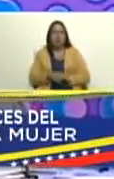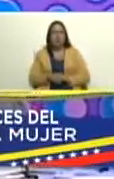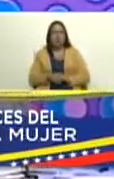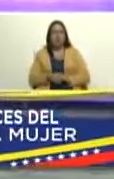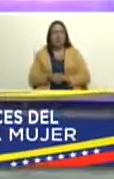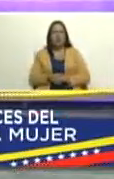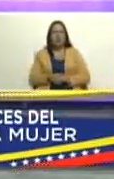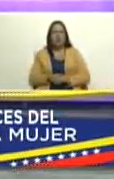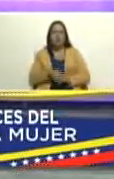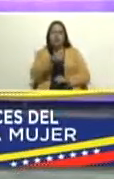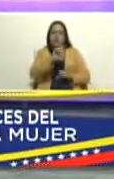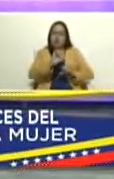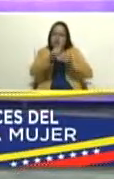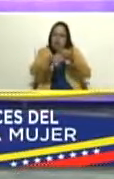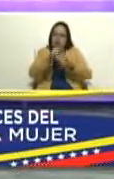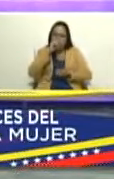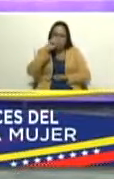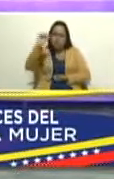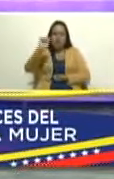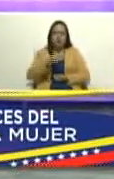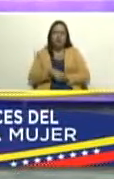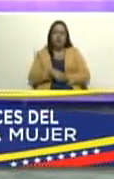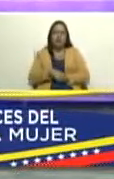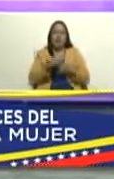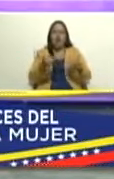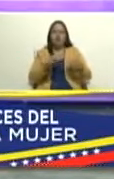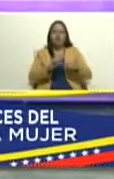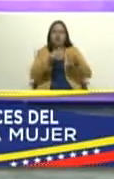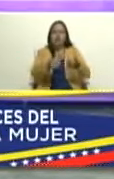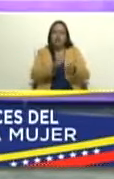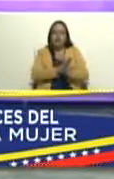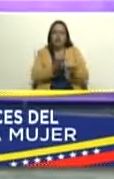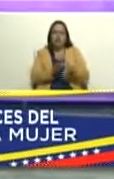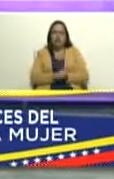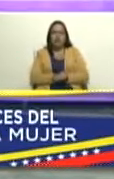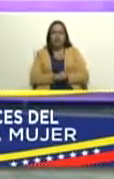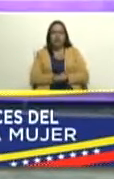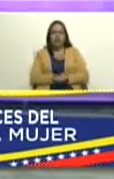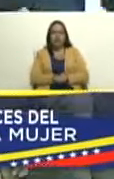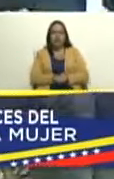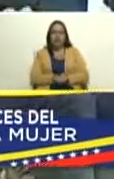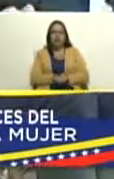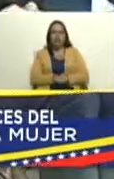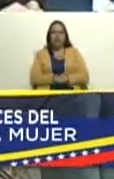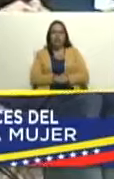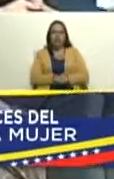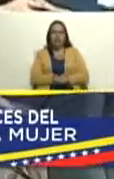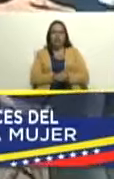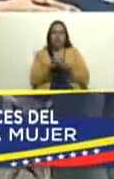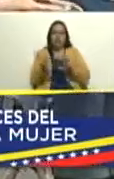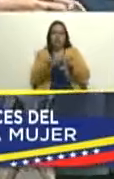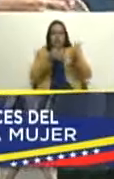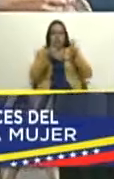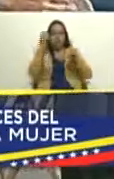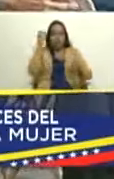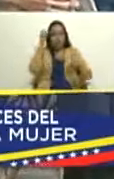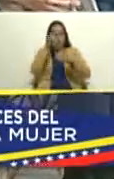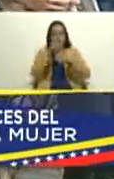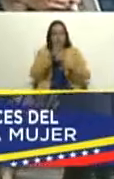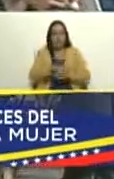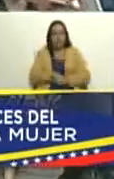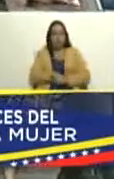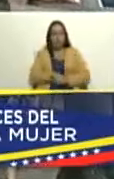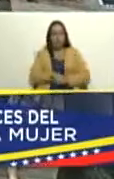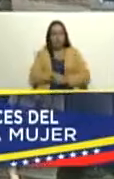Estás empezandito, Maduro, me dice. Empezandito apenas. ¿Ah? Y en sexto lugar,